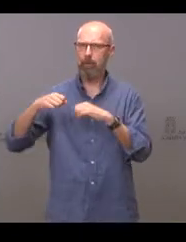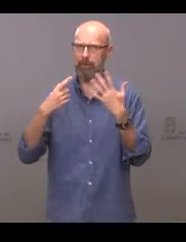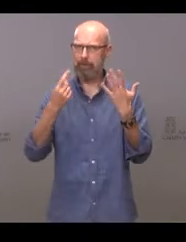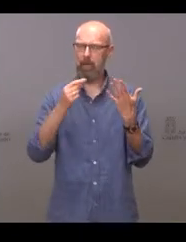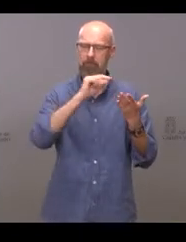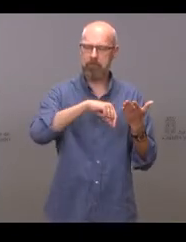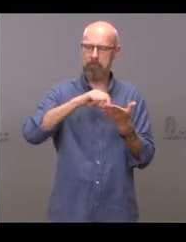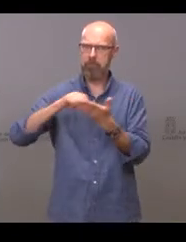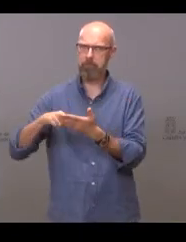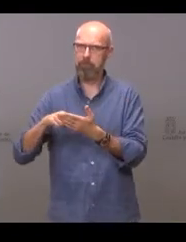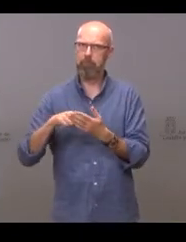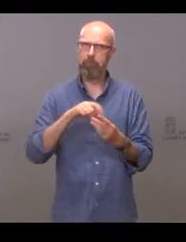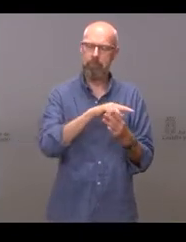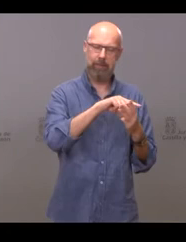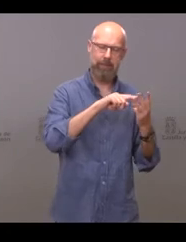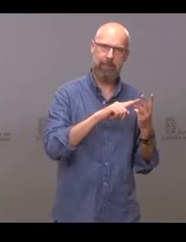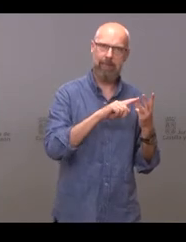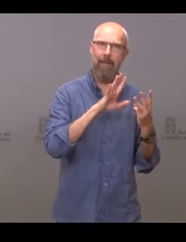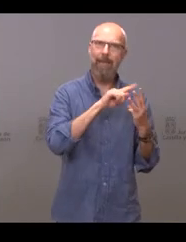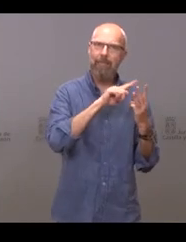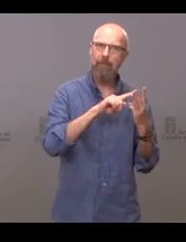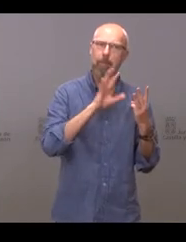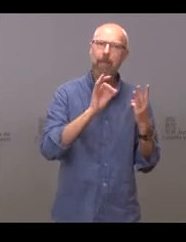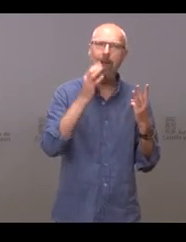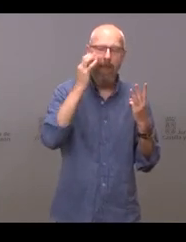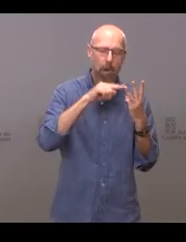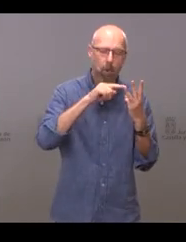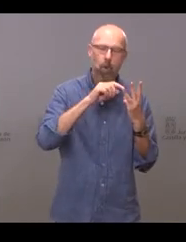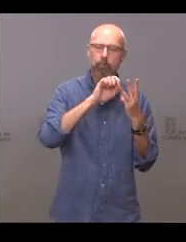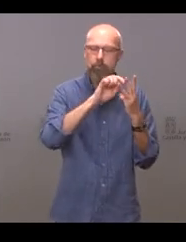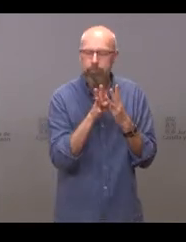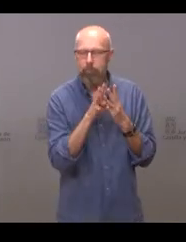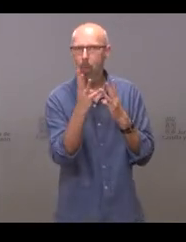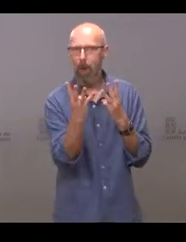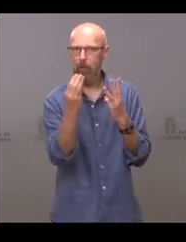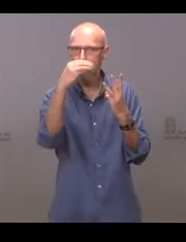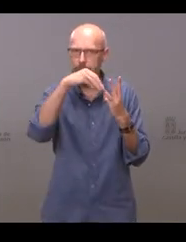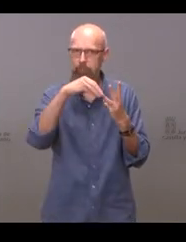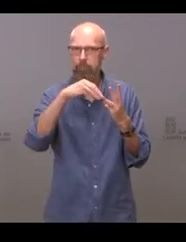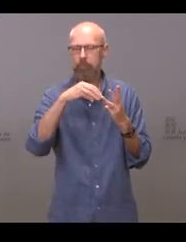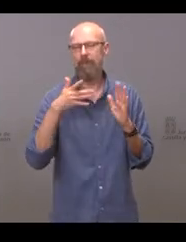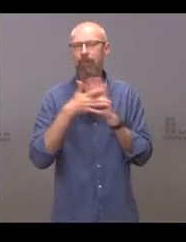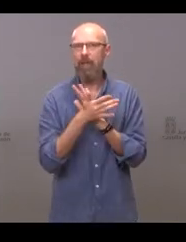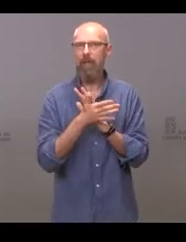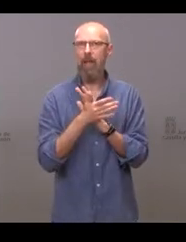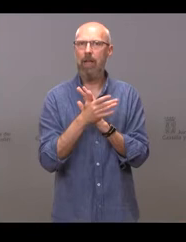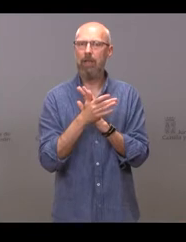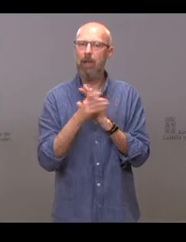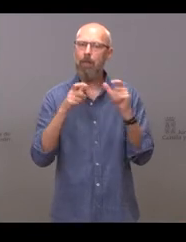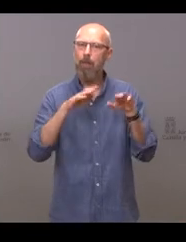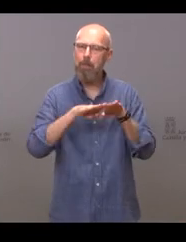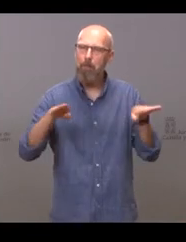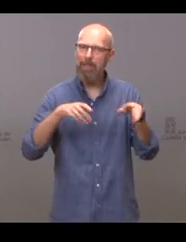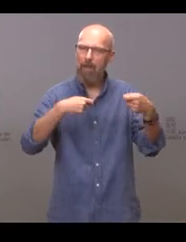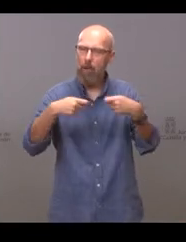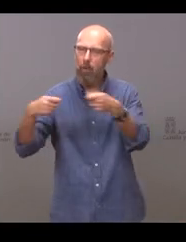tres pero uno de ellos contiene cuatro materias un fruto de una fusión de cuatro mesas de negociación todas relacionadas